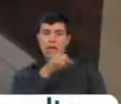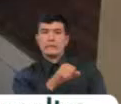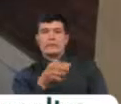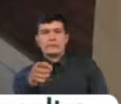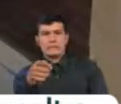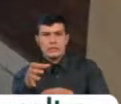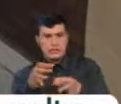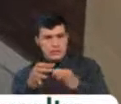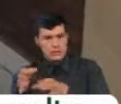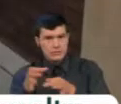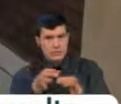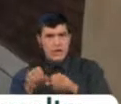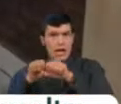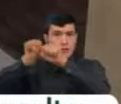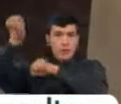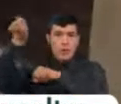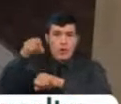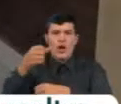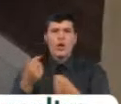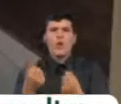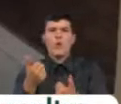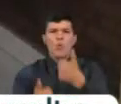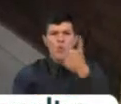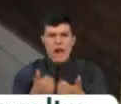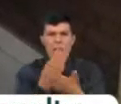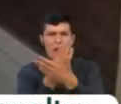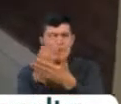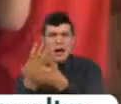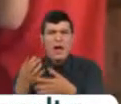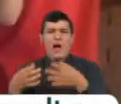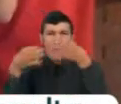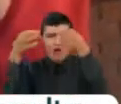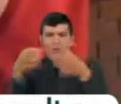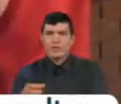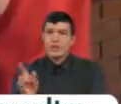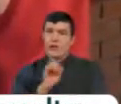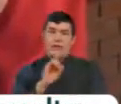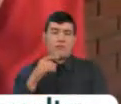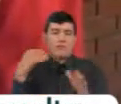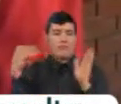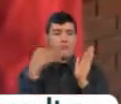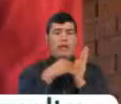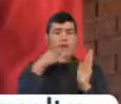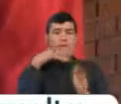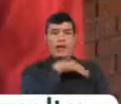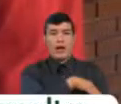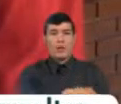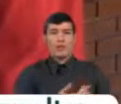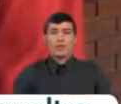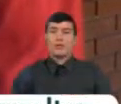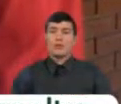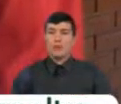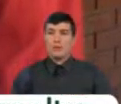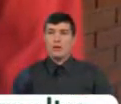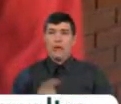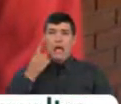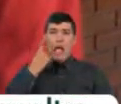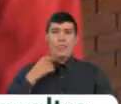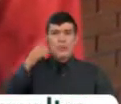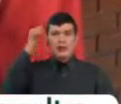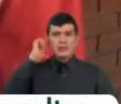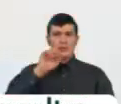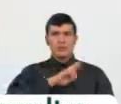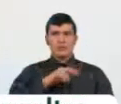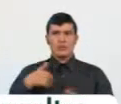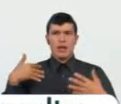comunidad socorrana y de la provincia cuál es la página oficial para así no ser víctimas de un posible fraude. El día de ayer recibimos las quejas